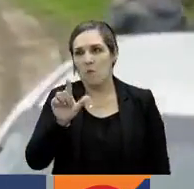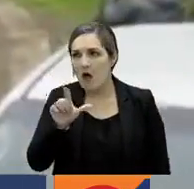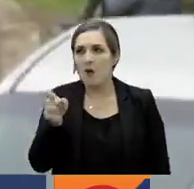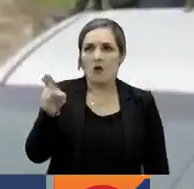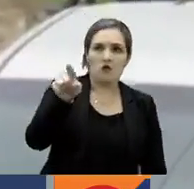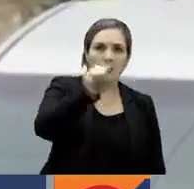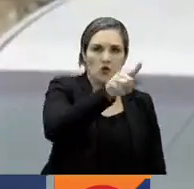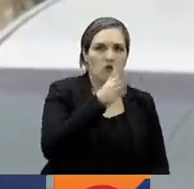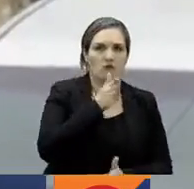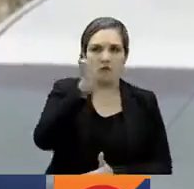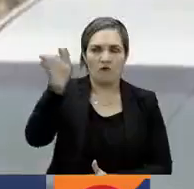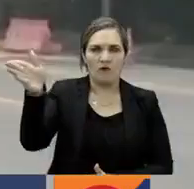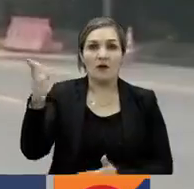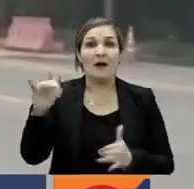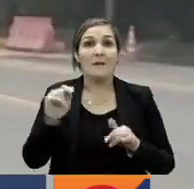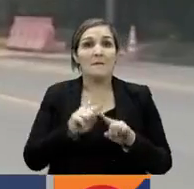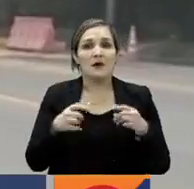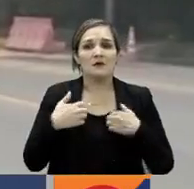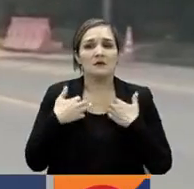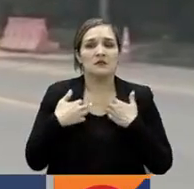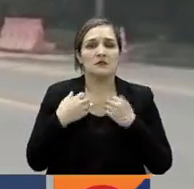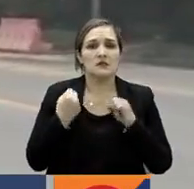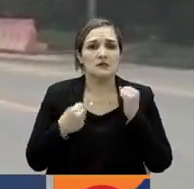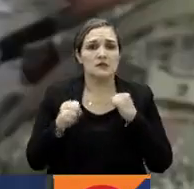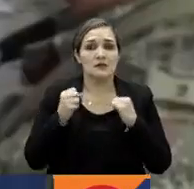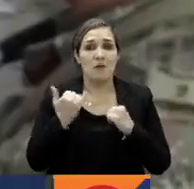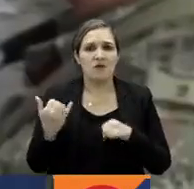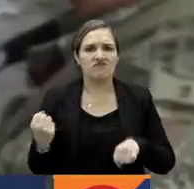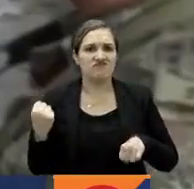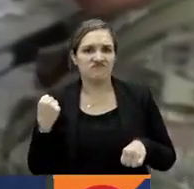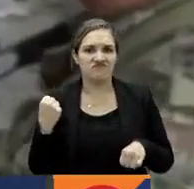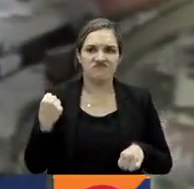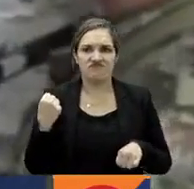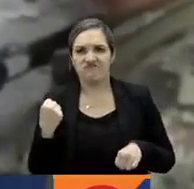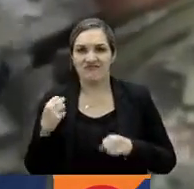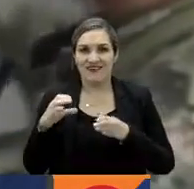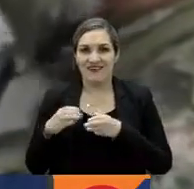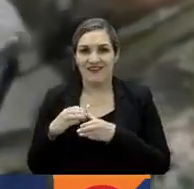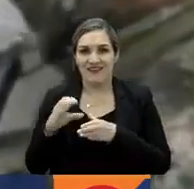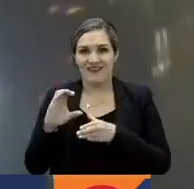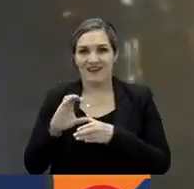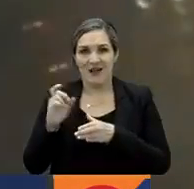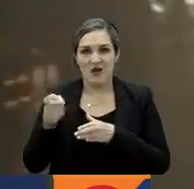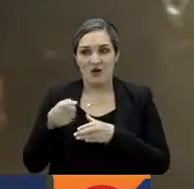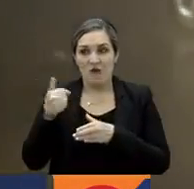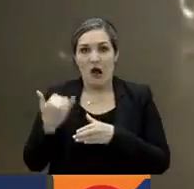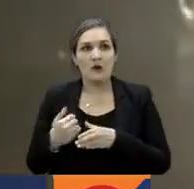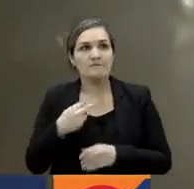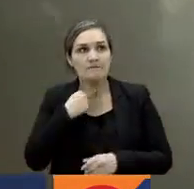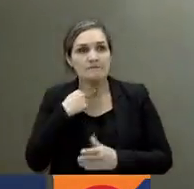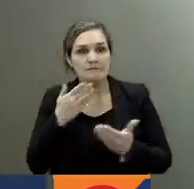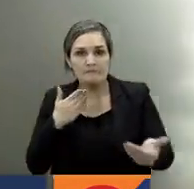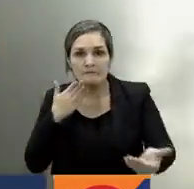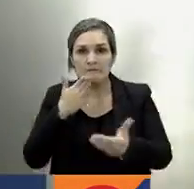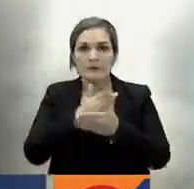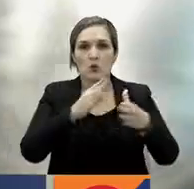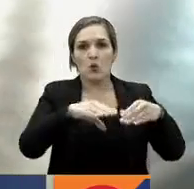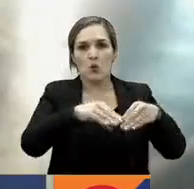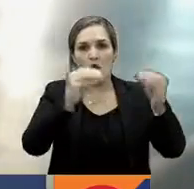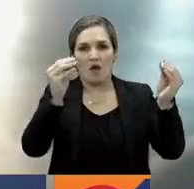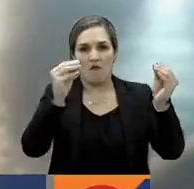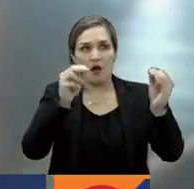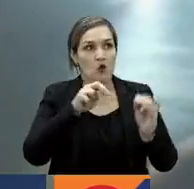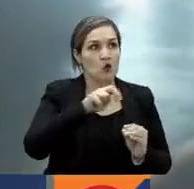de las amenazas del Clan del Golfo y la situación actual de orden público, EPM no ha logrado llevar el combustible a gran parte del Urabá y a